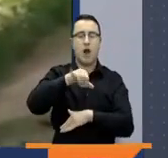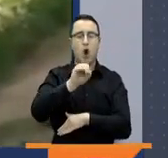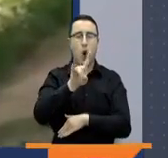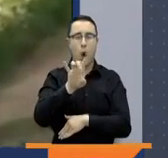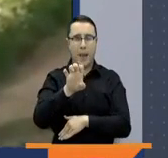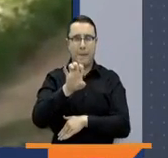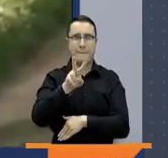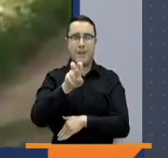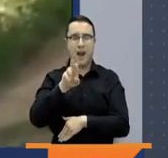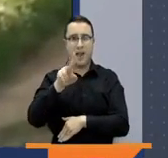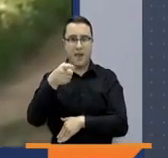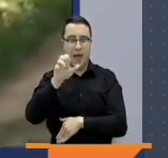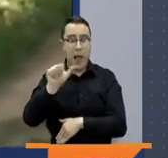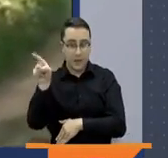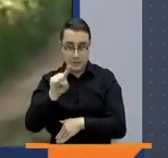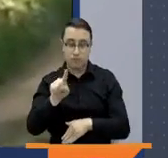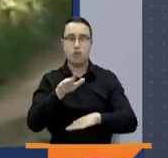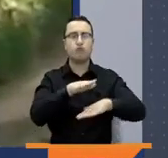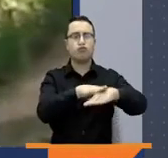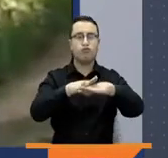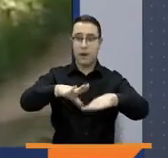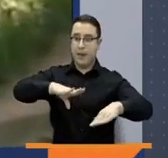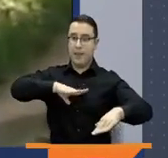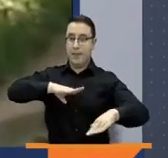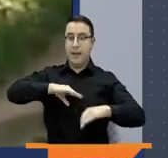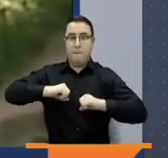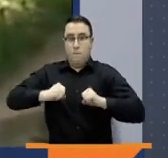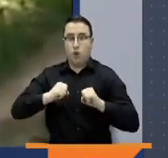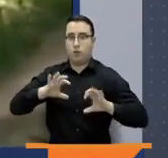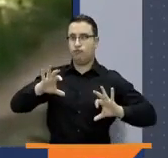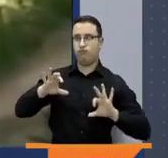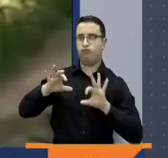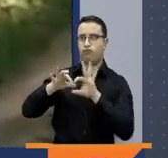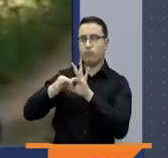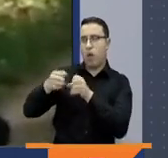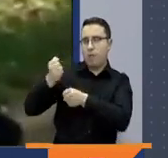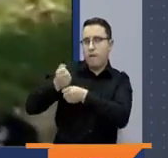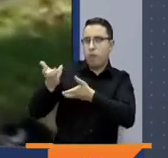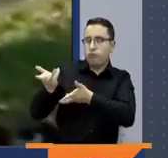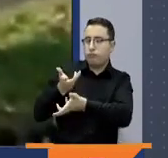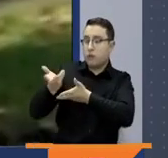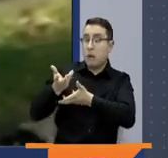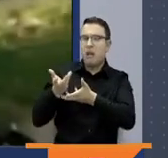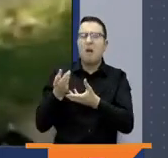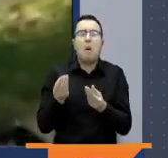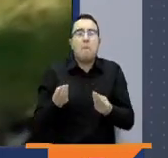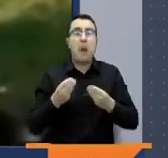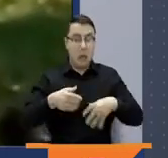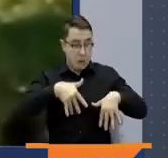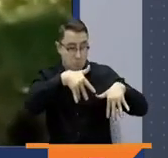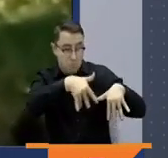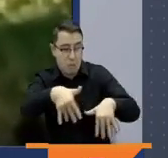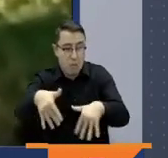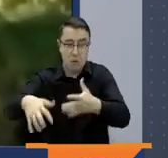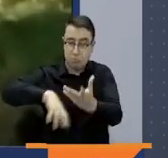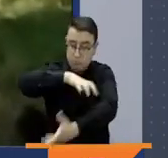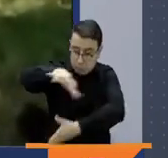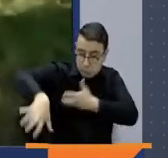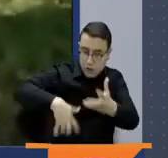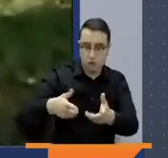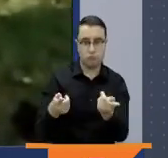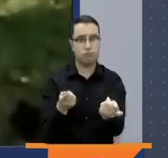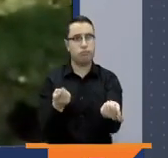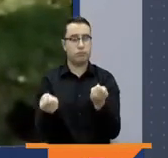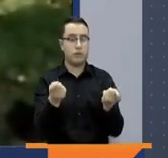el trabajo mancomunado con la alcaldía de Bogotá para evitar nuevos desmanes en la capital del país. Y pues, como usted bien lo decía,